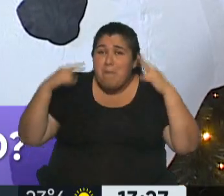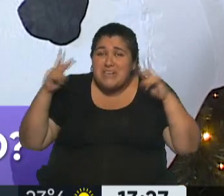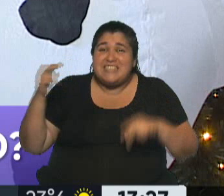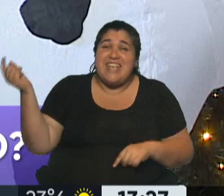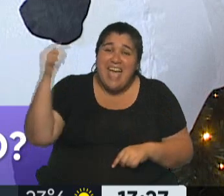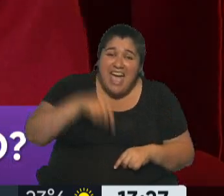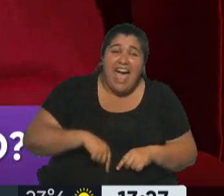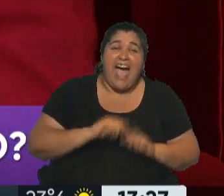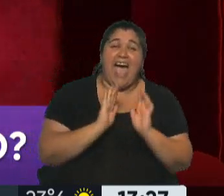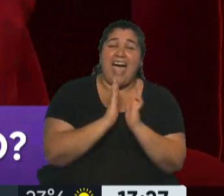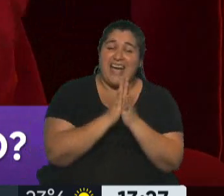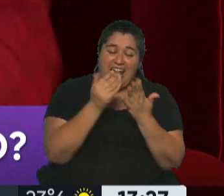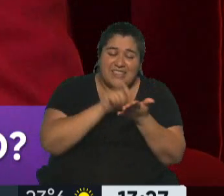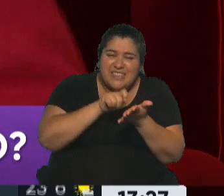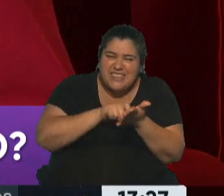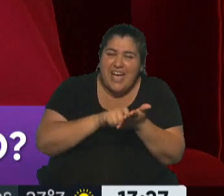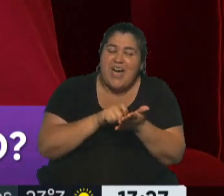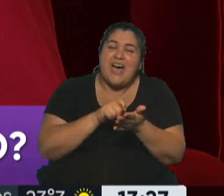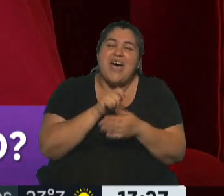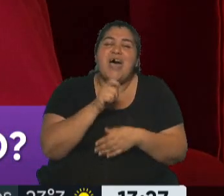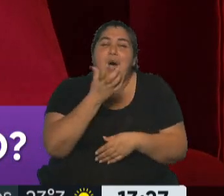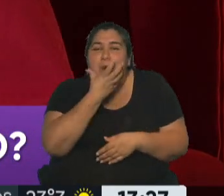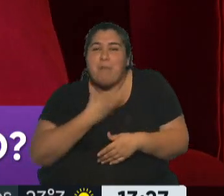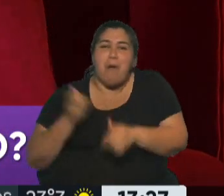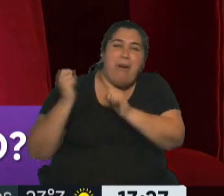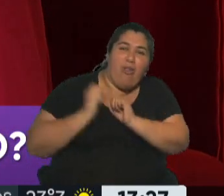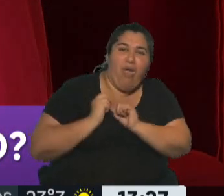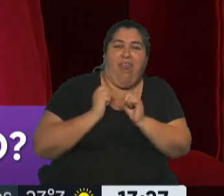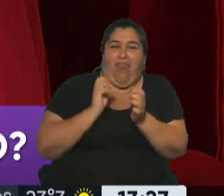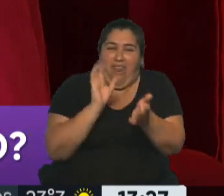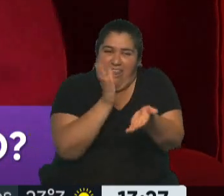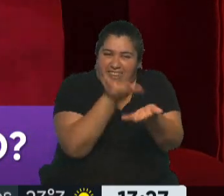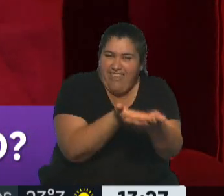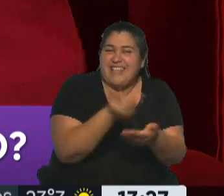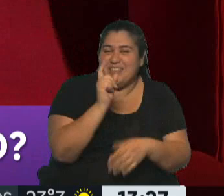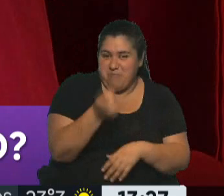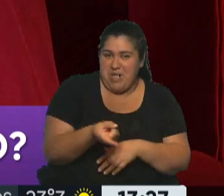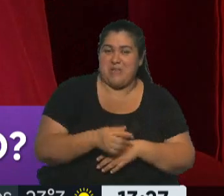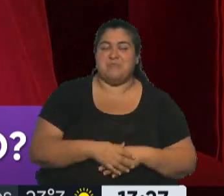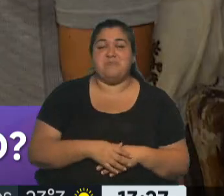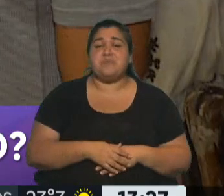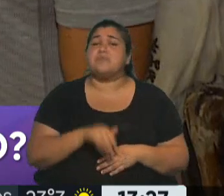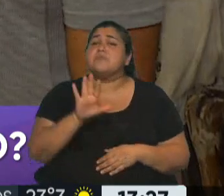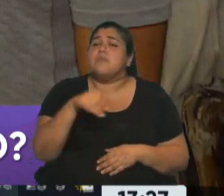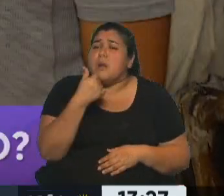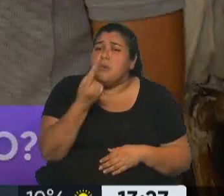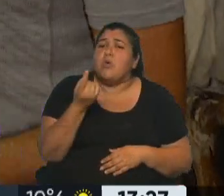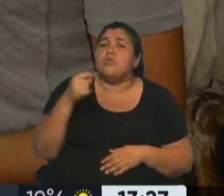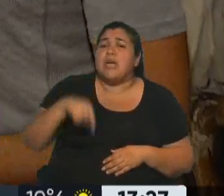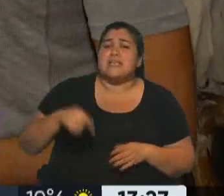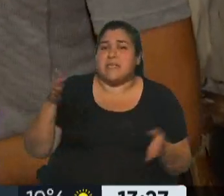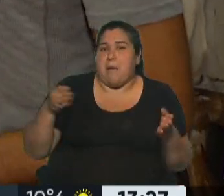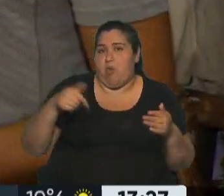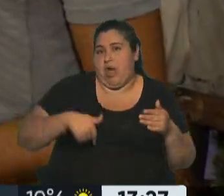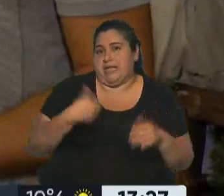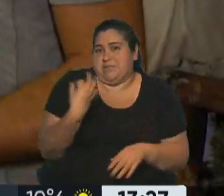la cartita a Papá Noel. Por supuesto, por supuesto. Hoy estamos con Papá Noel y mañana también, 8 y 9, Papá Noel acá en el local. Bueno, ¿y cómo viven ustedes esta época que es particular?